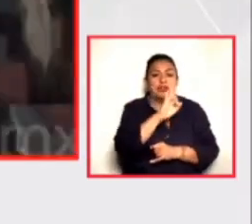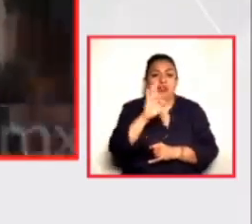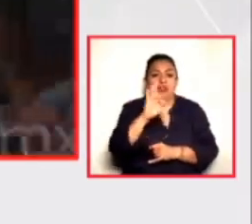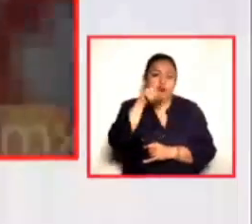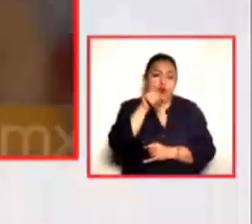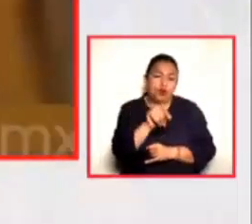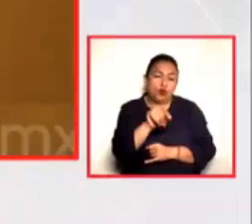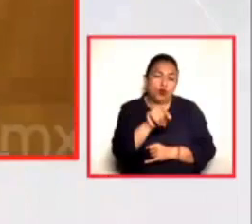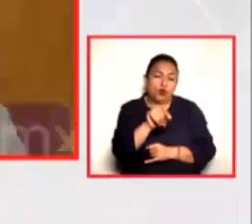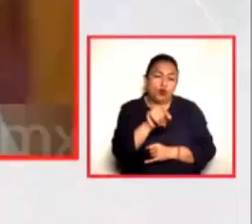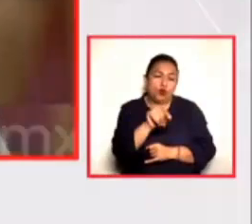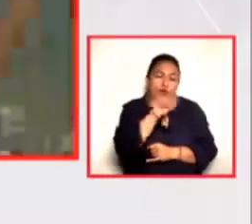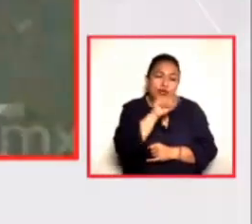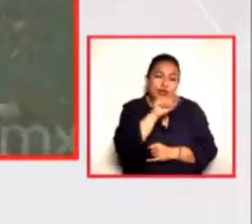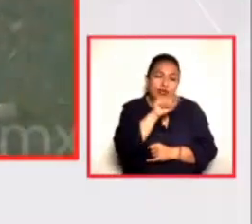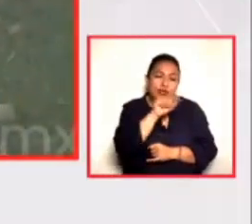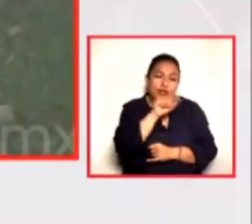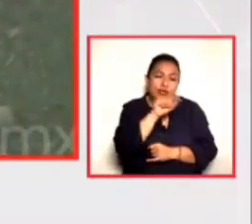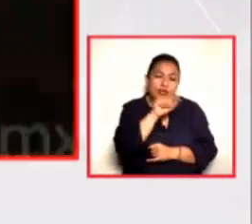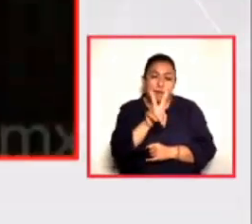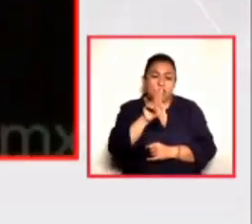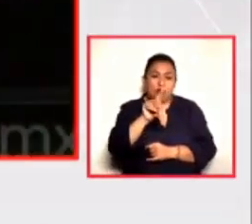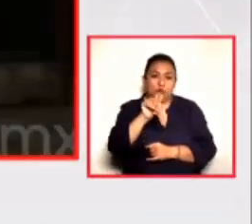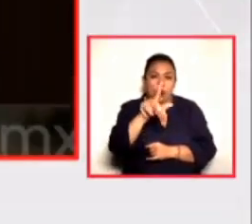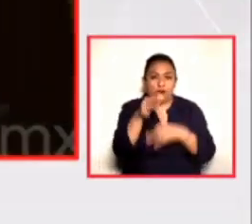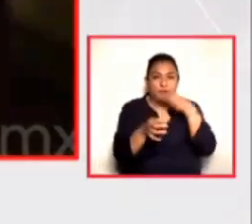gift.mx-virtual. Noticias 22, Omar Vera.